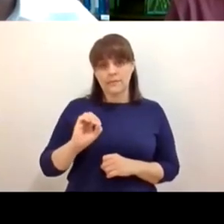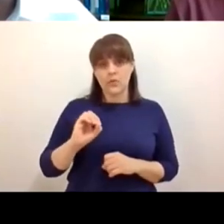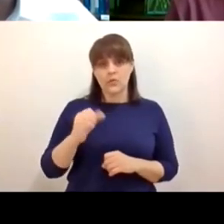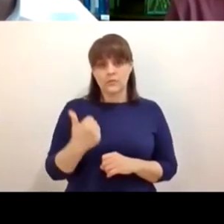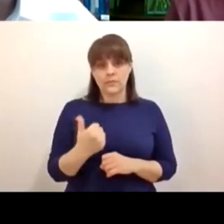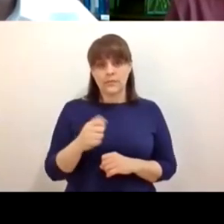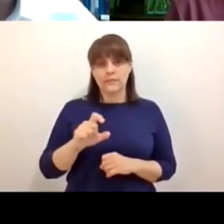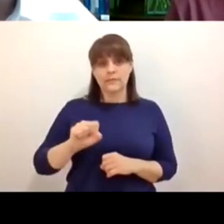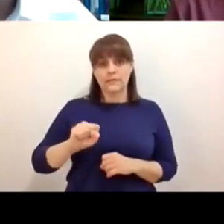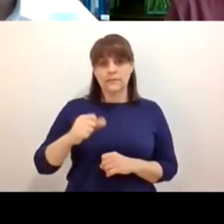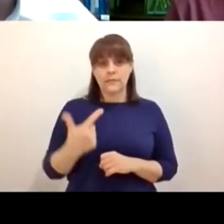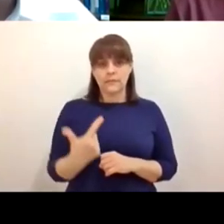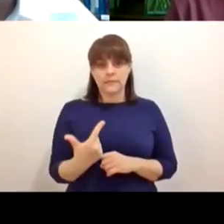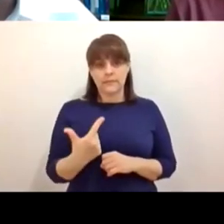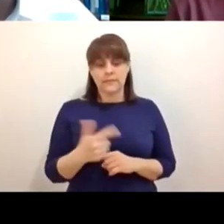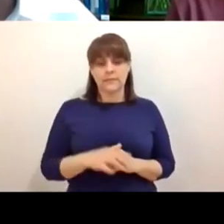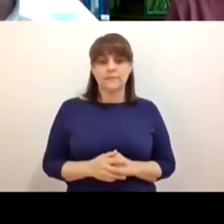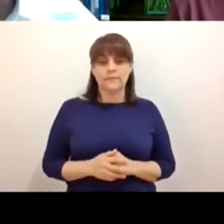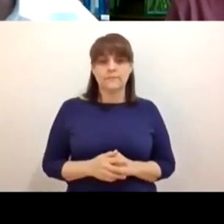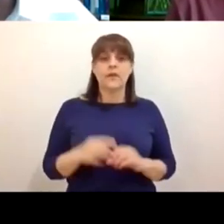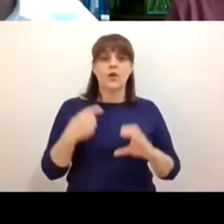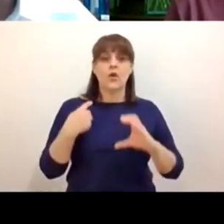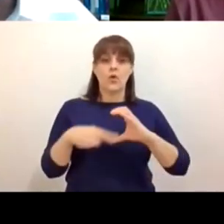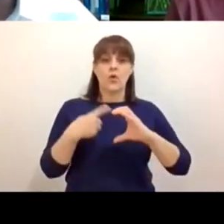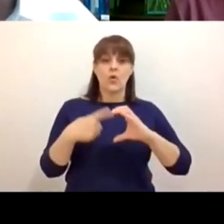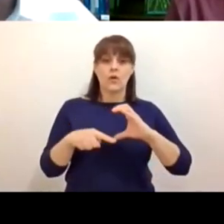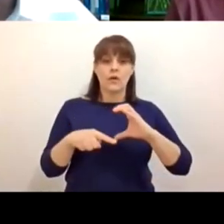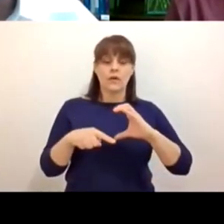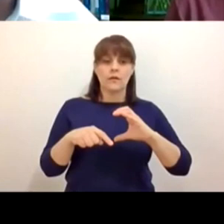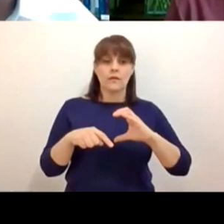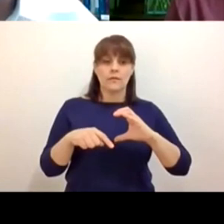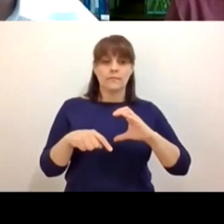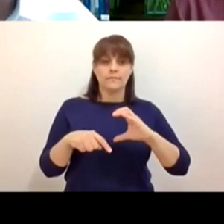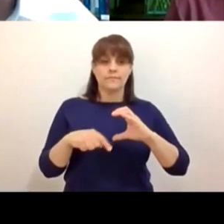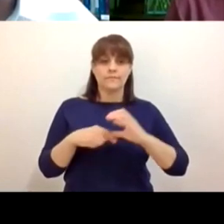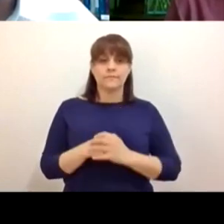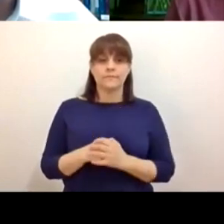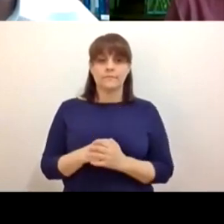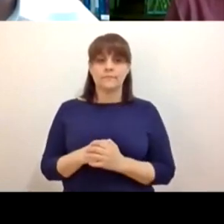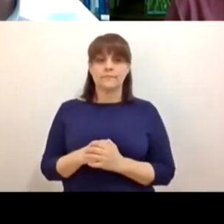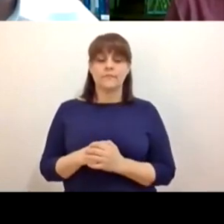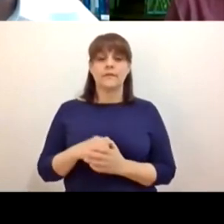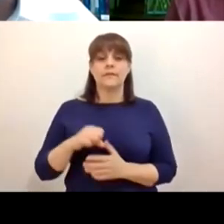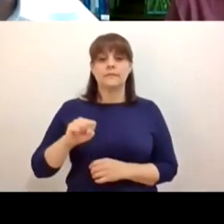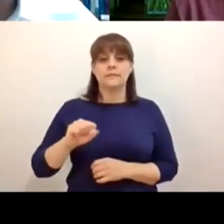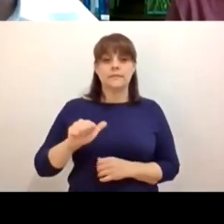9999-300677. Mi correo es